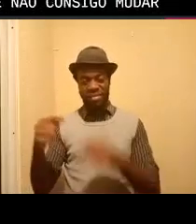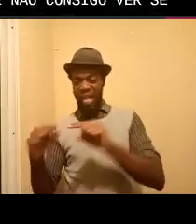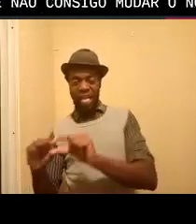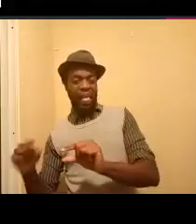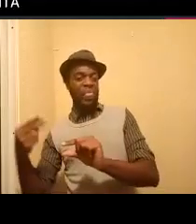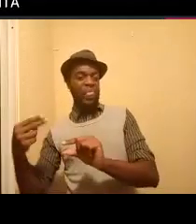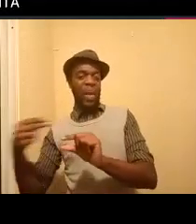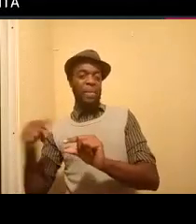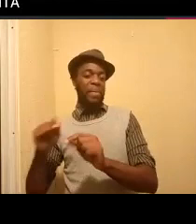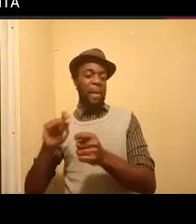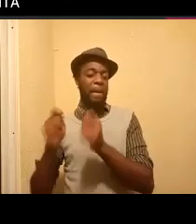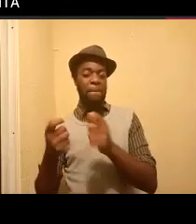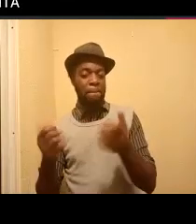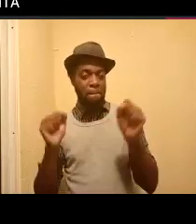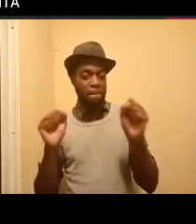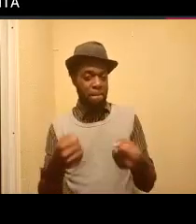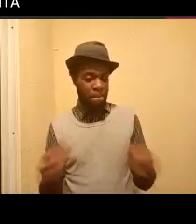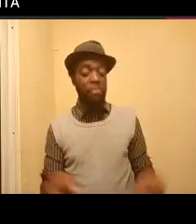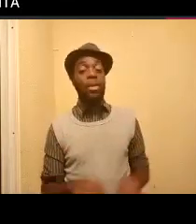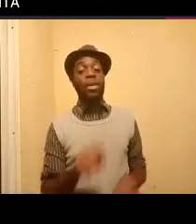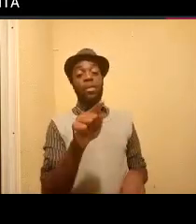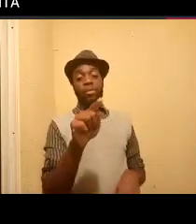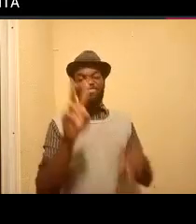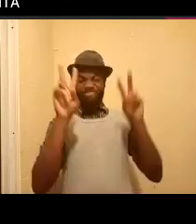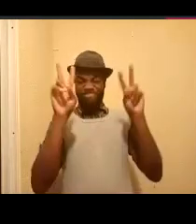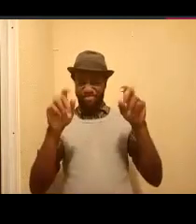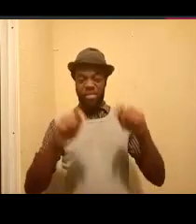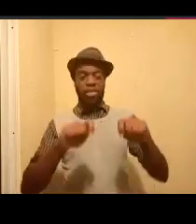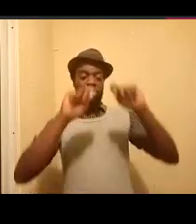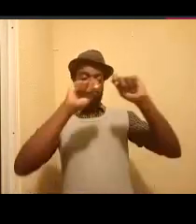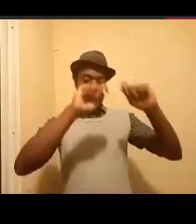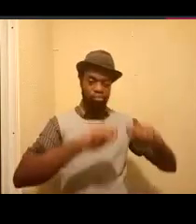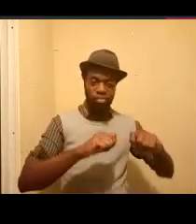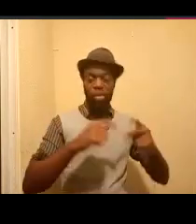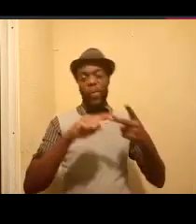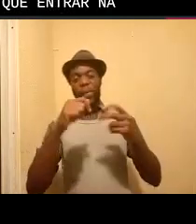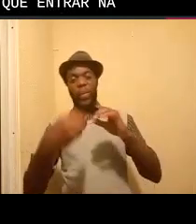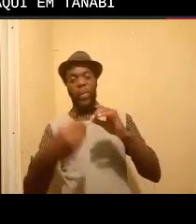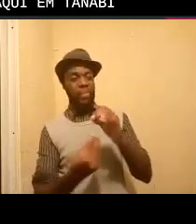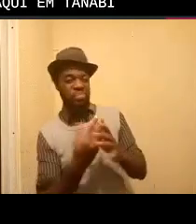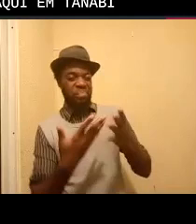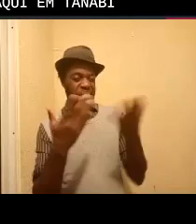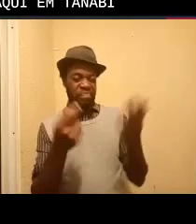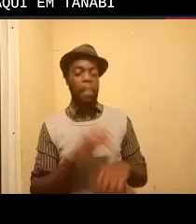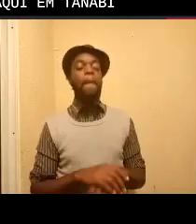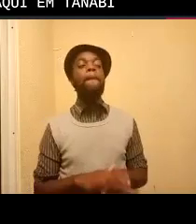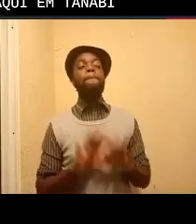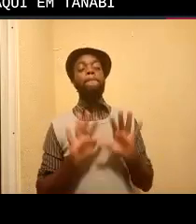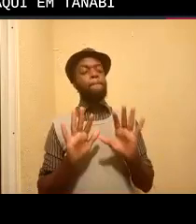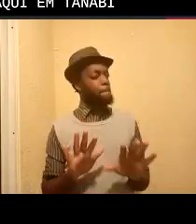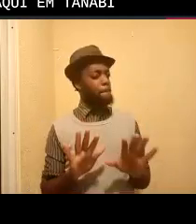Con respecto a los No te preocupes. de salud, pues aquí en Panamá existen los centros de salud